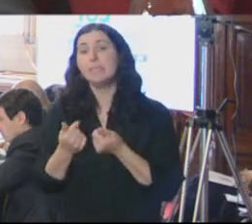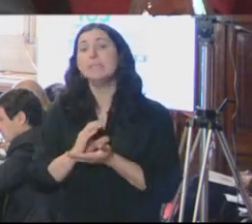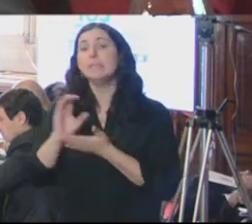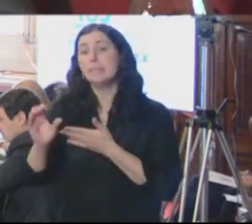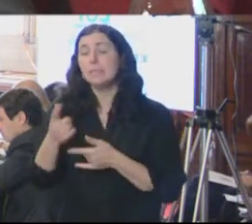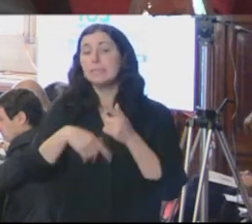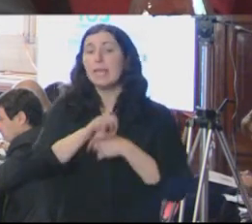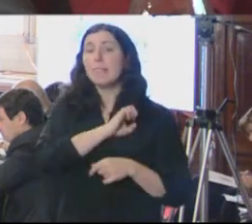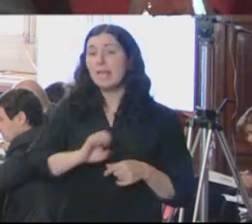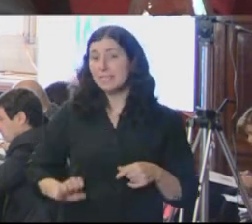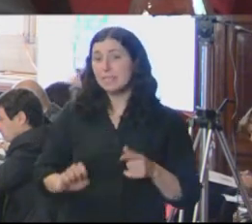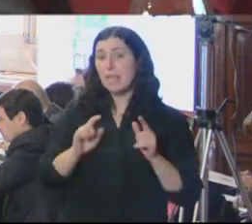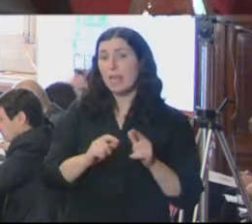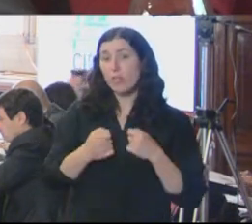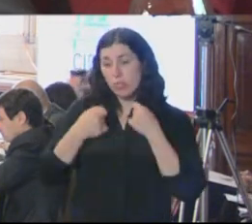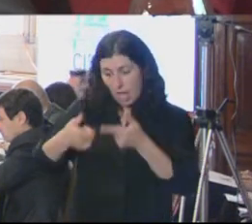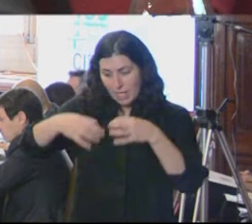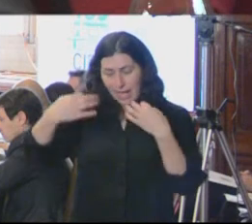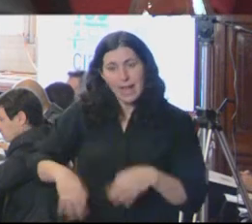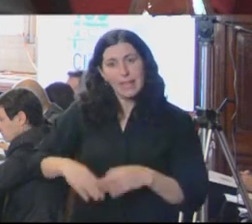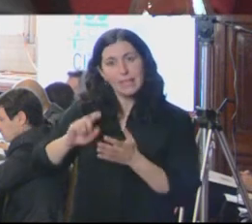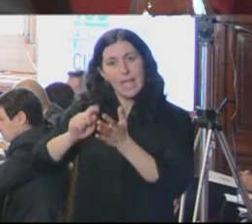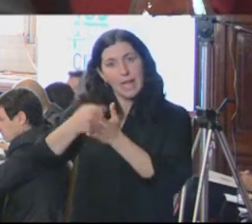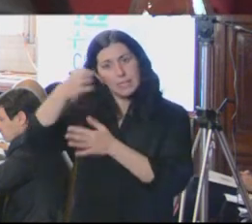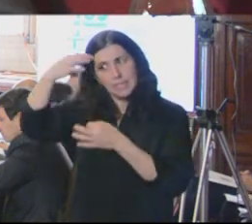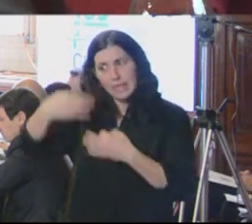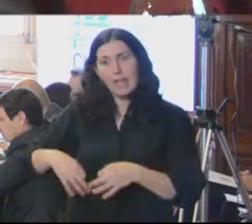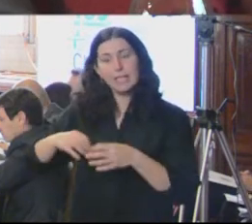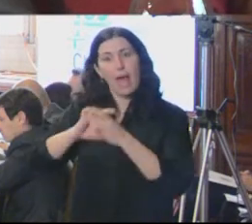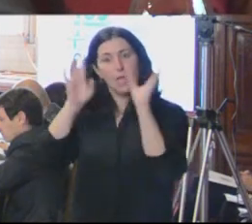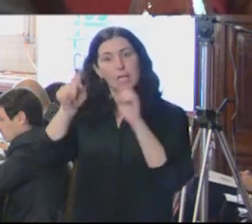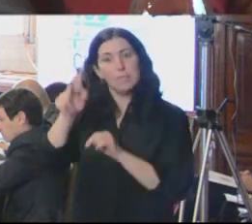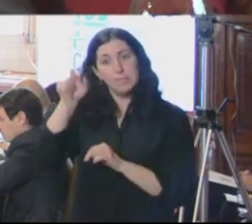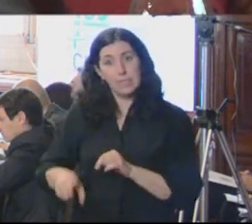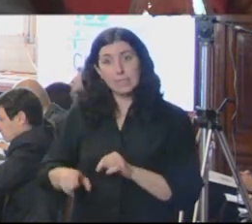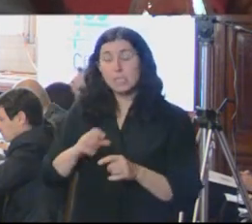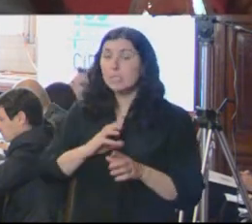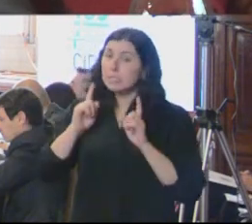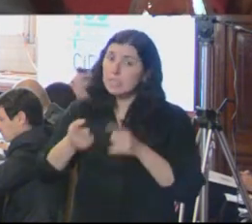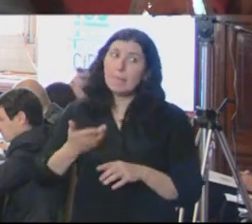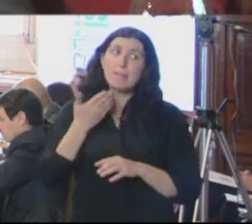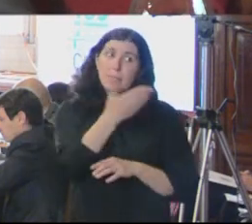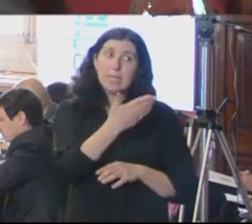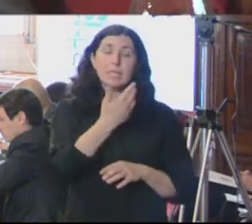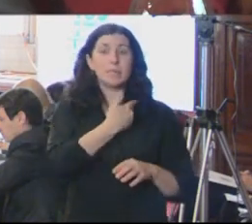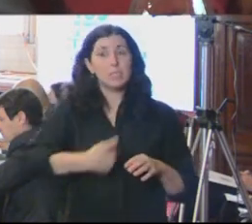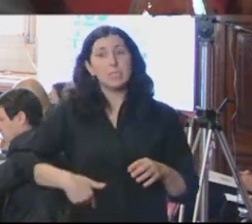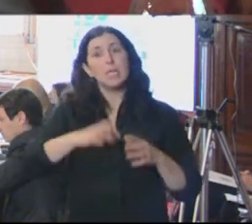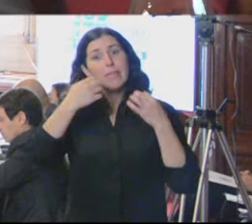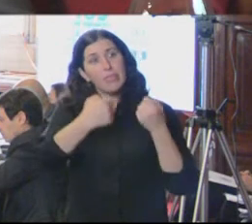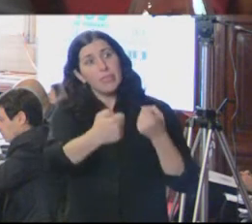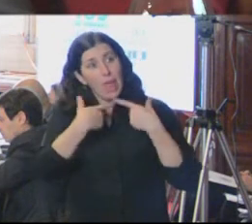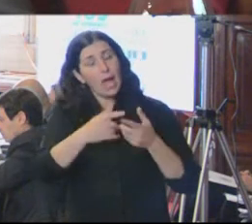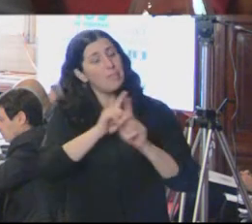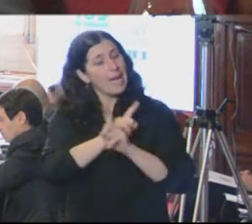ejercicio de la labor de los líderes sociales y defensores de derechos humanos en todo el territorio colombiano, instar al Estado colombiano a brindar verdaderas garantías de no